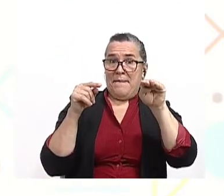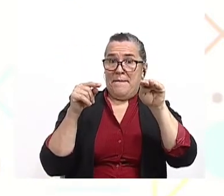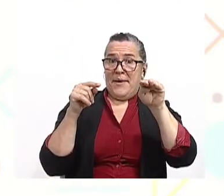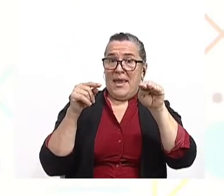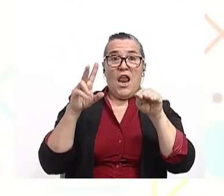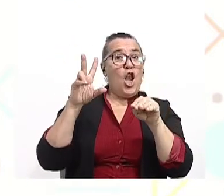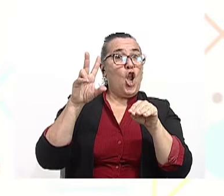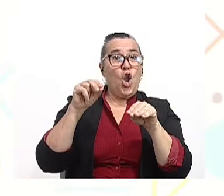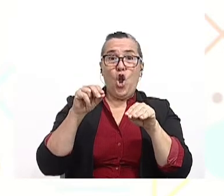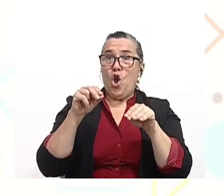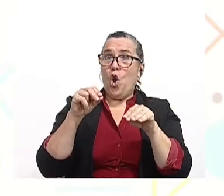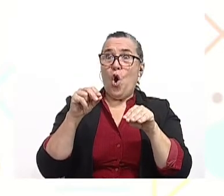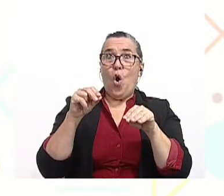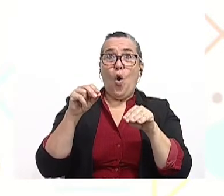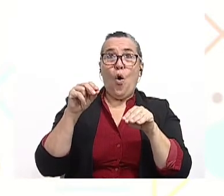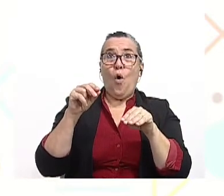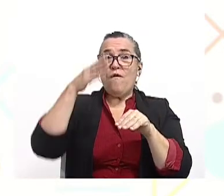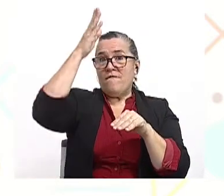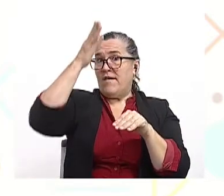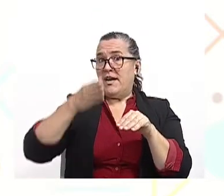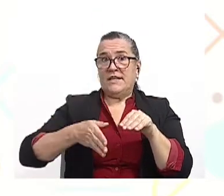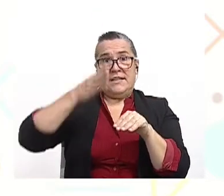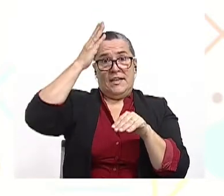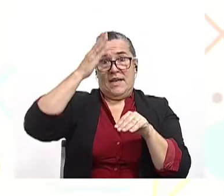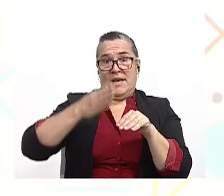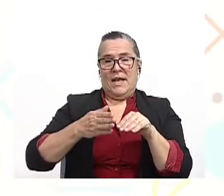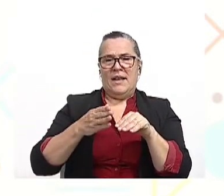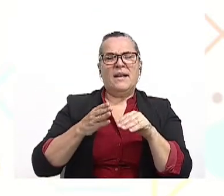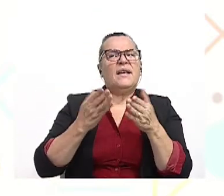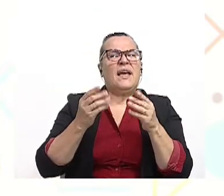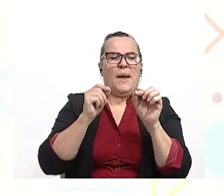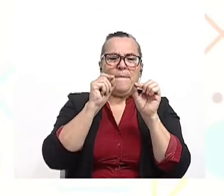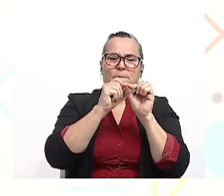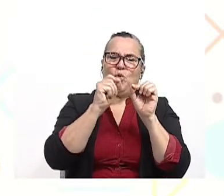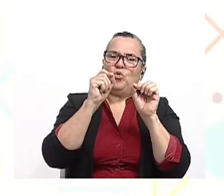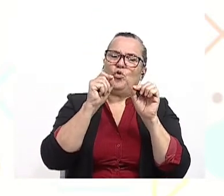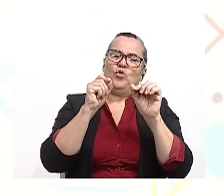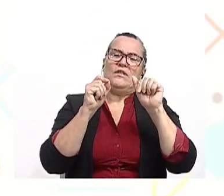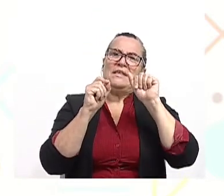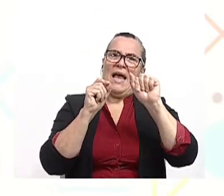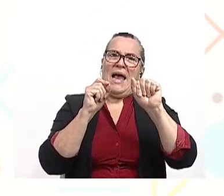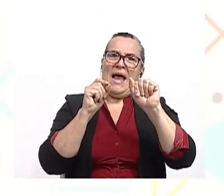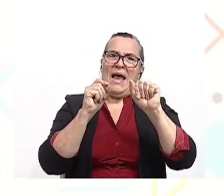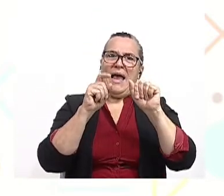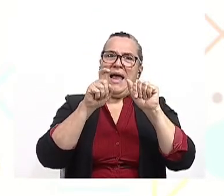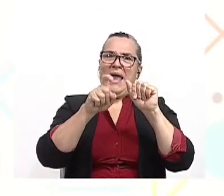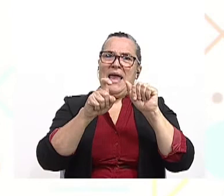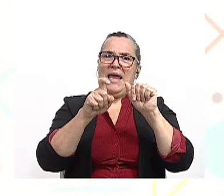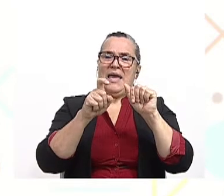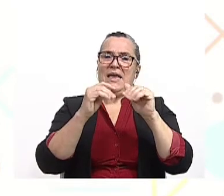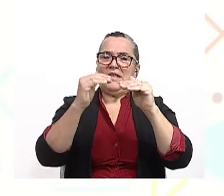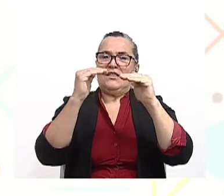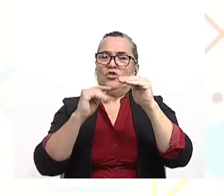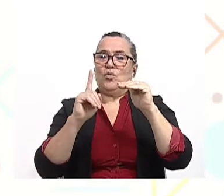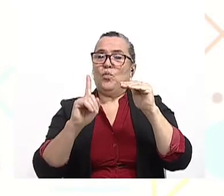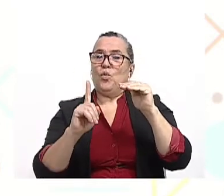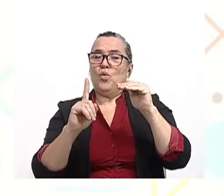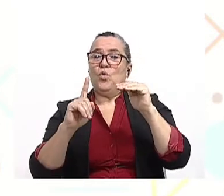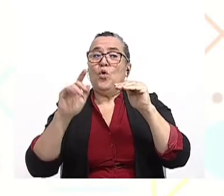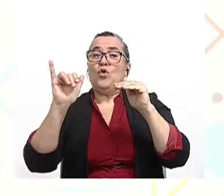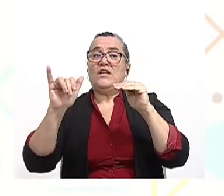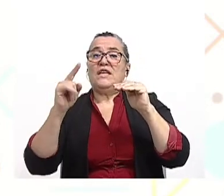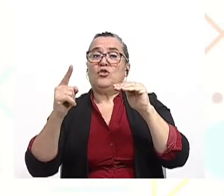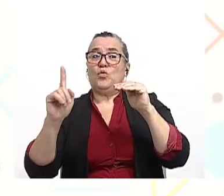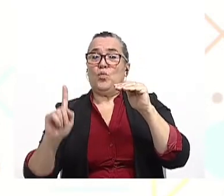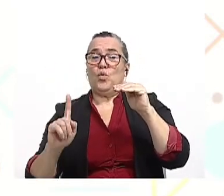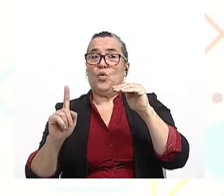no vertical, ojo, no vertical, que pasa por los puntos A, x sub 1, y sub 1 y b